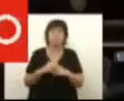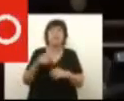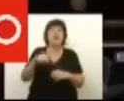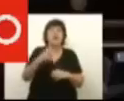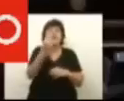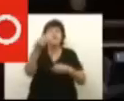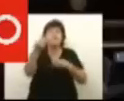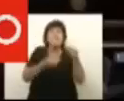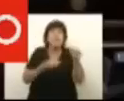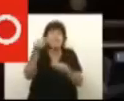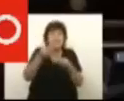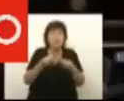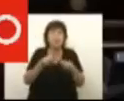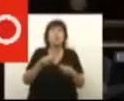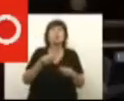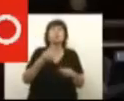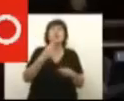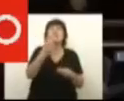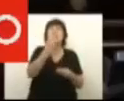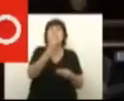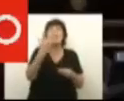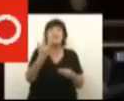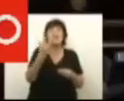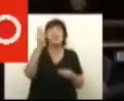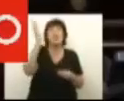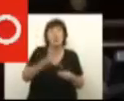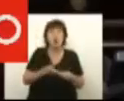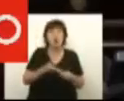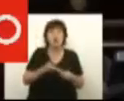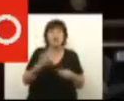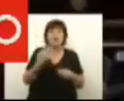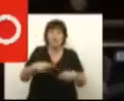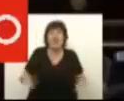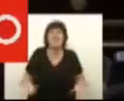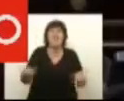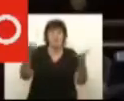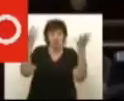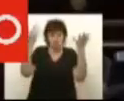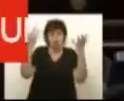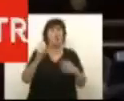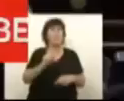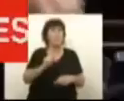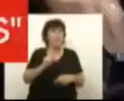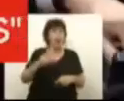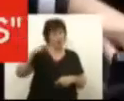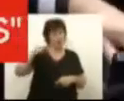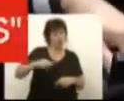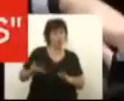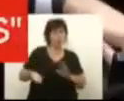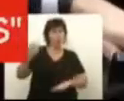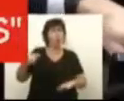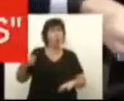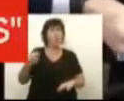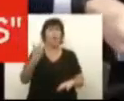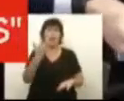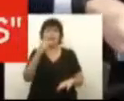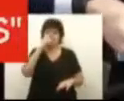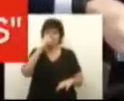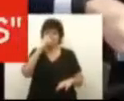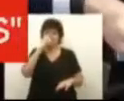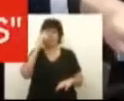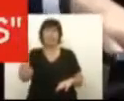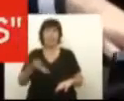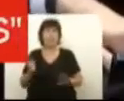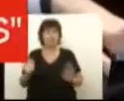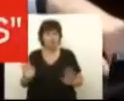están resistiendo, ¿no? Y bueno, creo que no hay ninguna salida favorable a las grandes mayorías de la mano del Fondo Monetario Internacional y